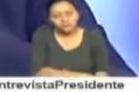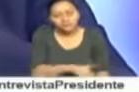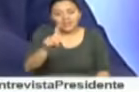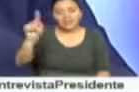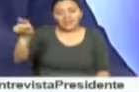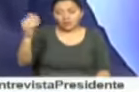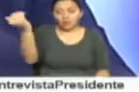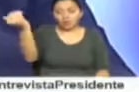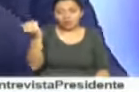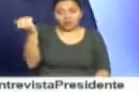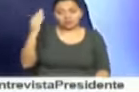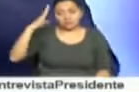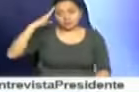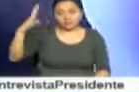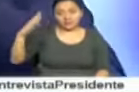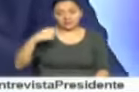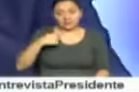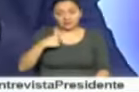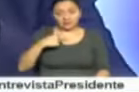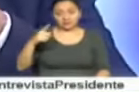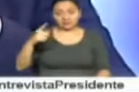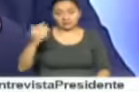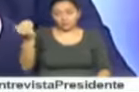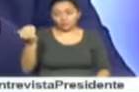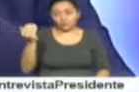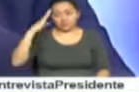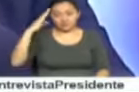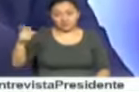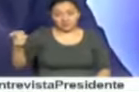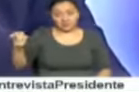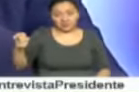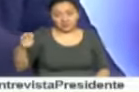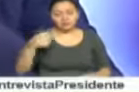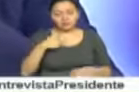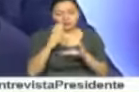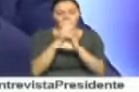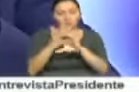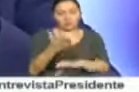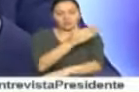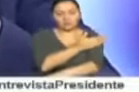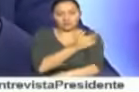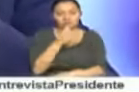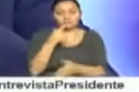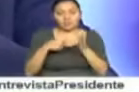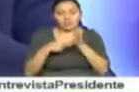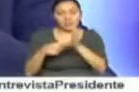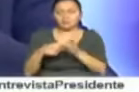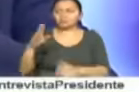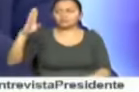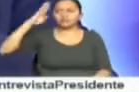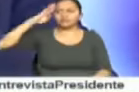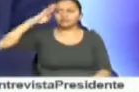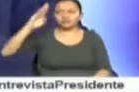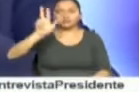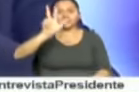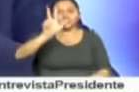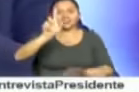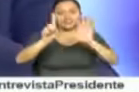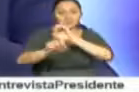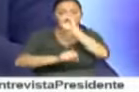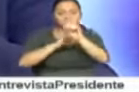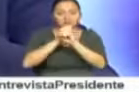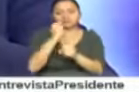ecuatoriano. $3.000. Yo, en mi artículo, que usted lo tiene en sus manos, ya hice el cálculo. El ejemplo que está ahí de un general de ejército con 36 años